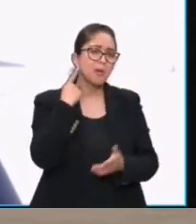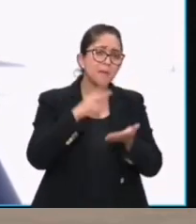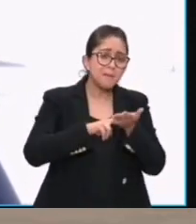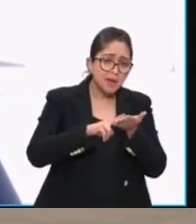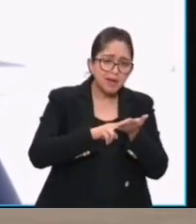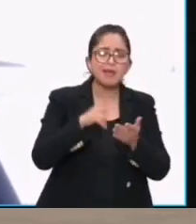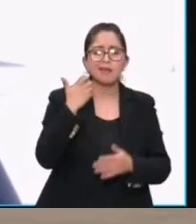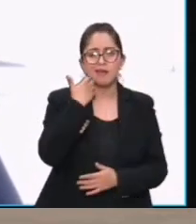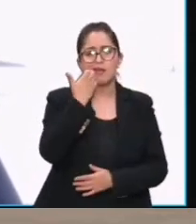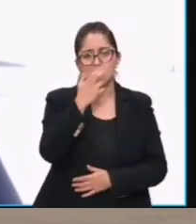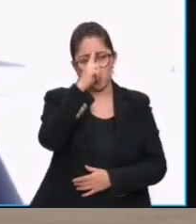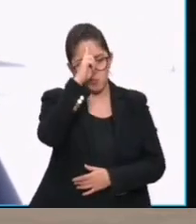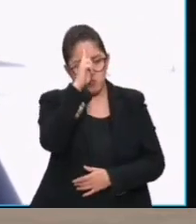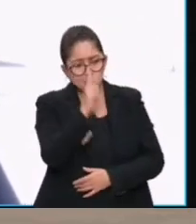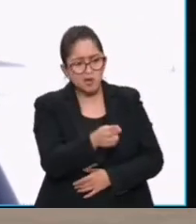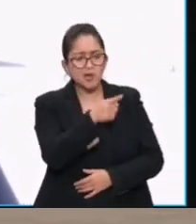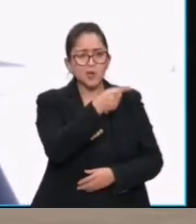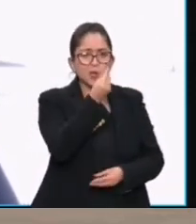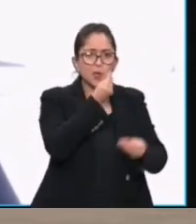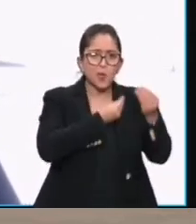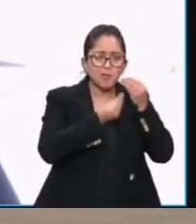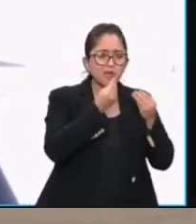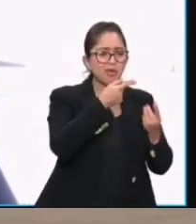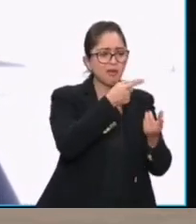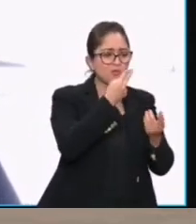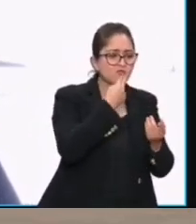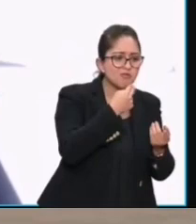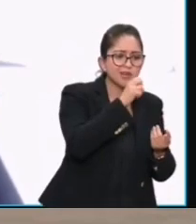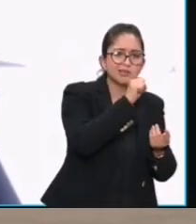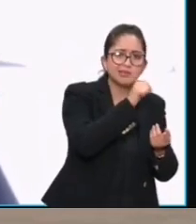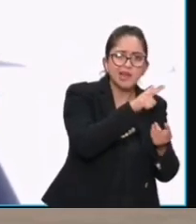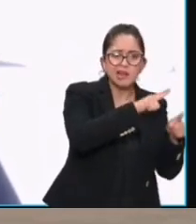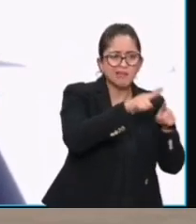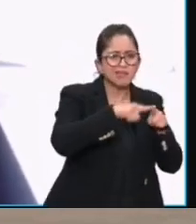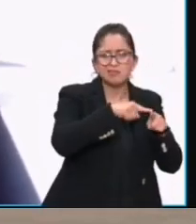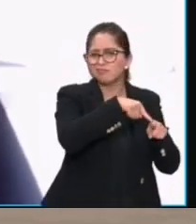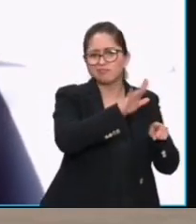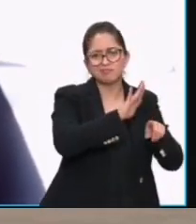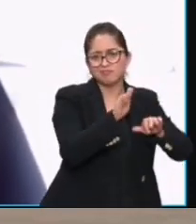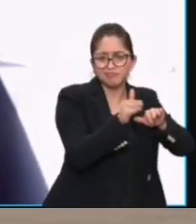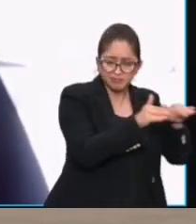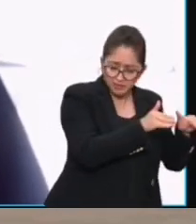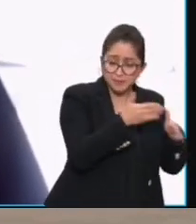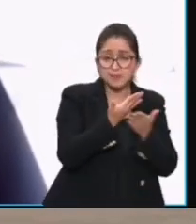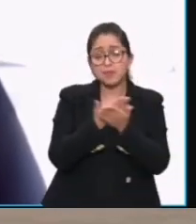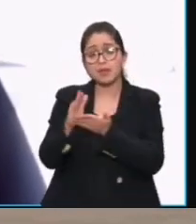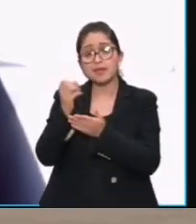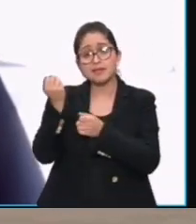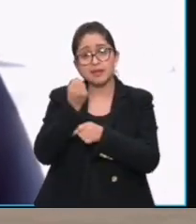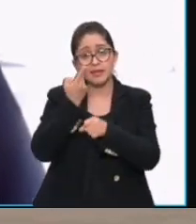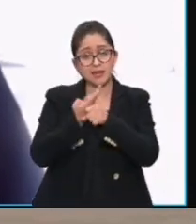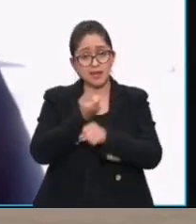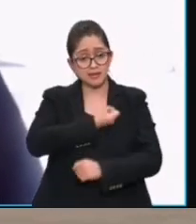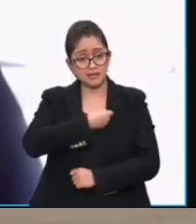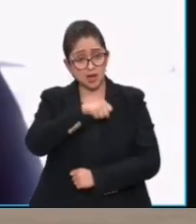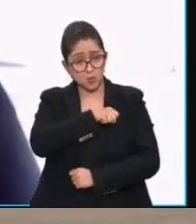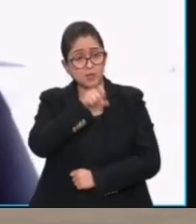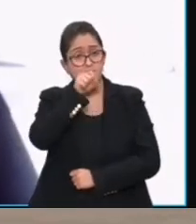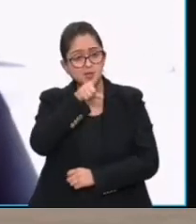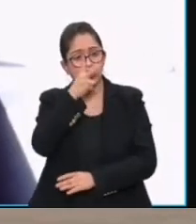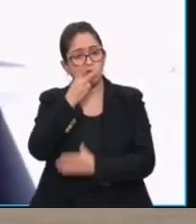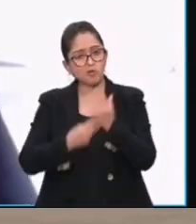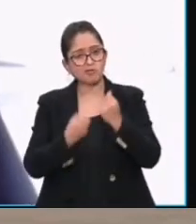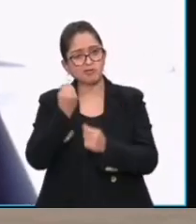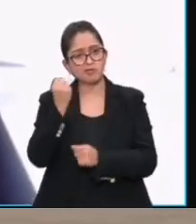productos chatarra. Adicional a eso, proponemos que la Secretaría de Salud, en coordinación con la Secretaría de Educación, coordine